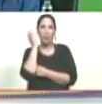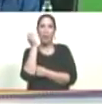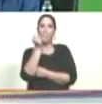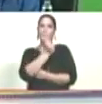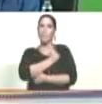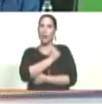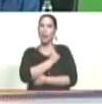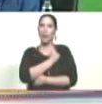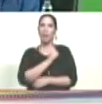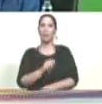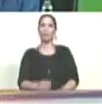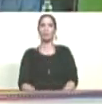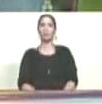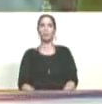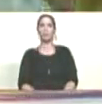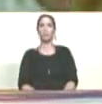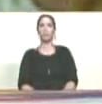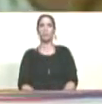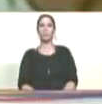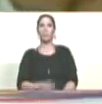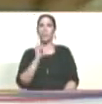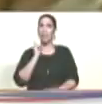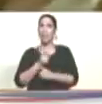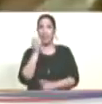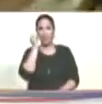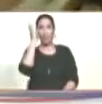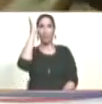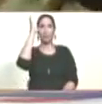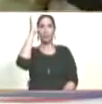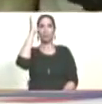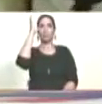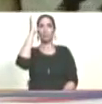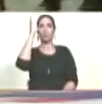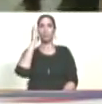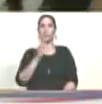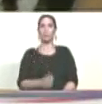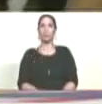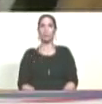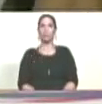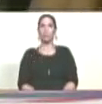camaradas. Debe tener esta capacidad